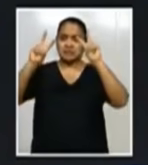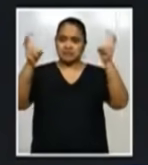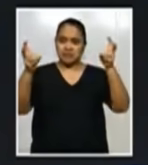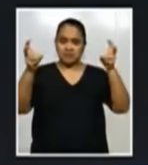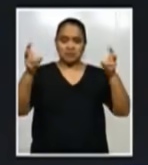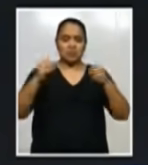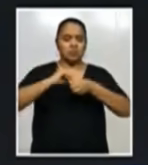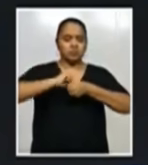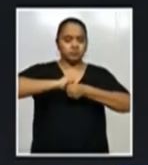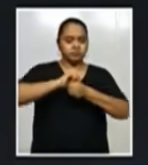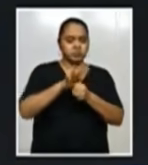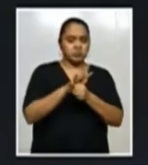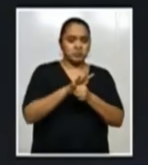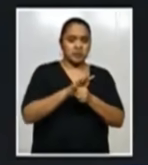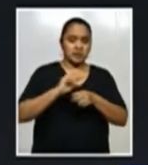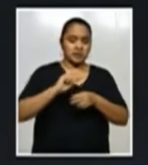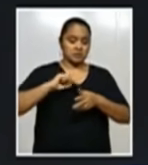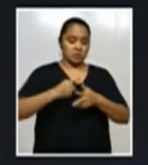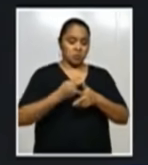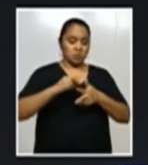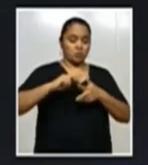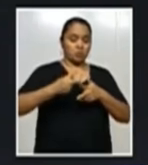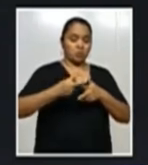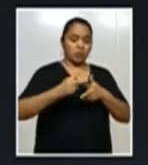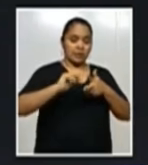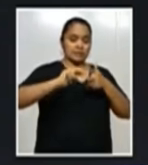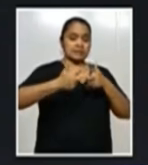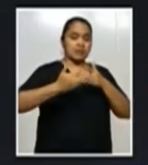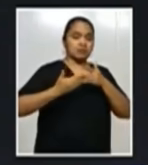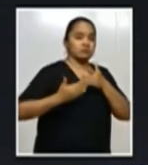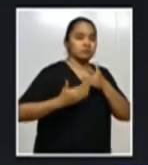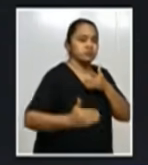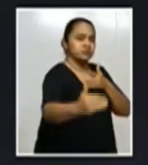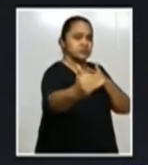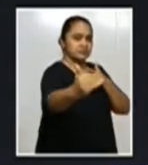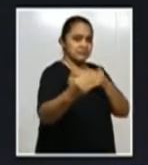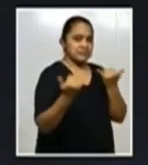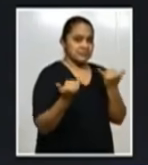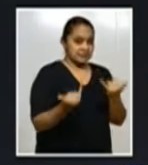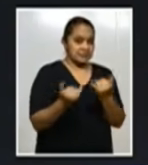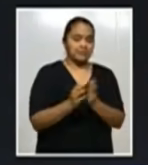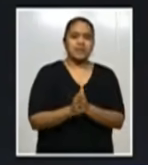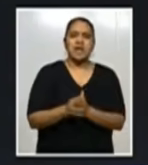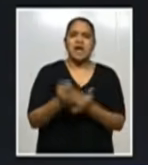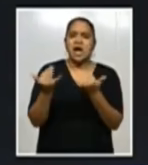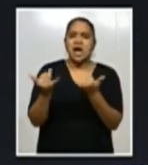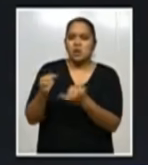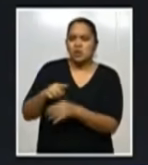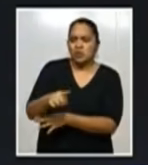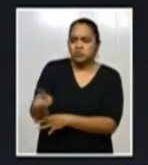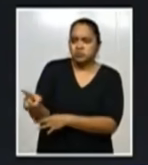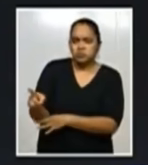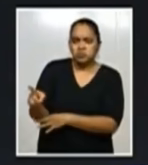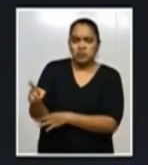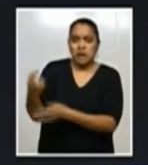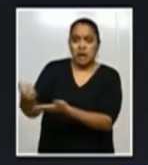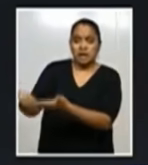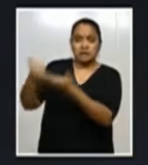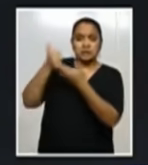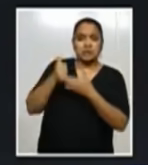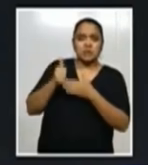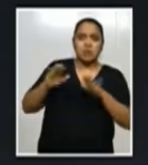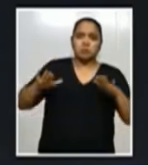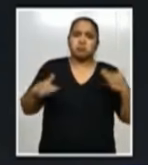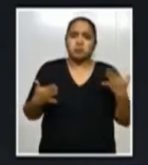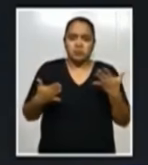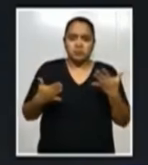este último tramo de la pandemia de manera inteligente, estará trabajando en aperturas inteligentes. También